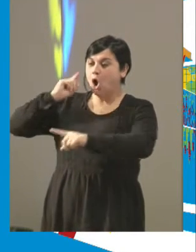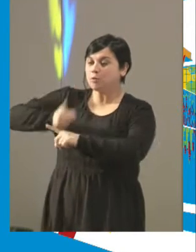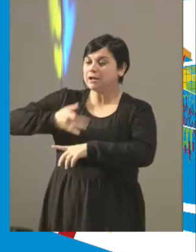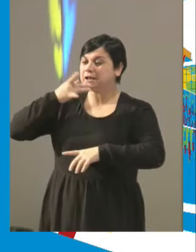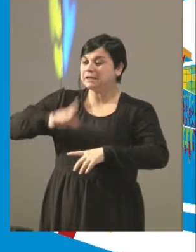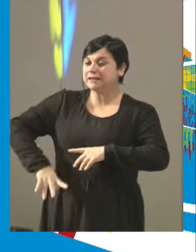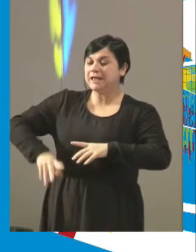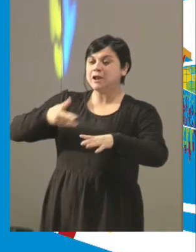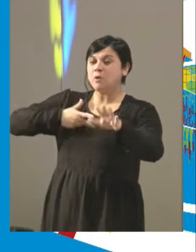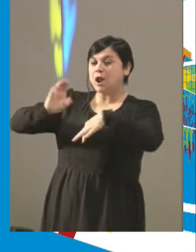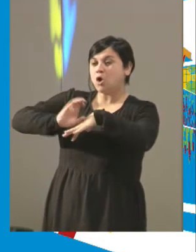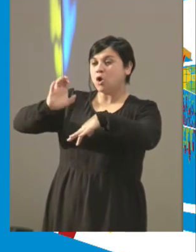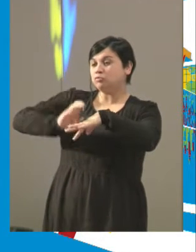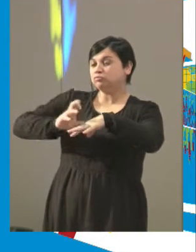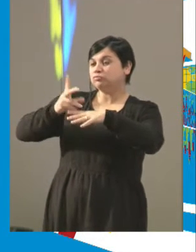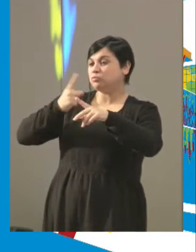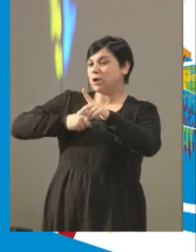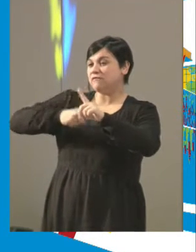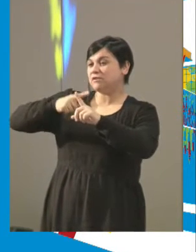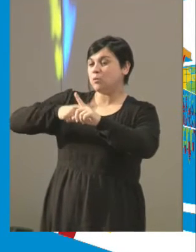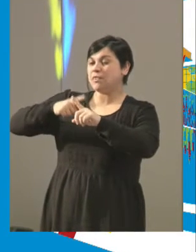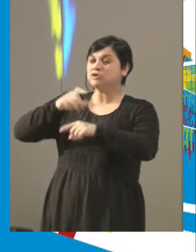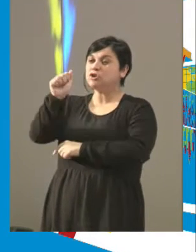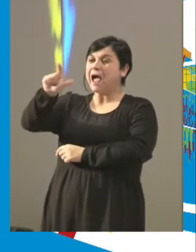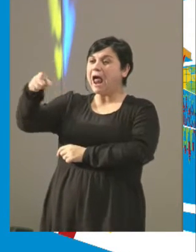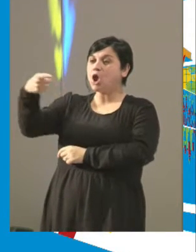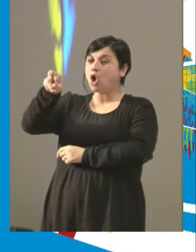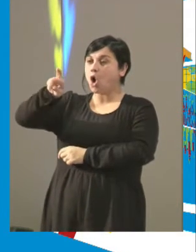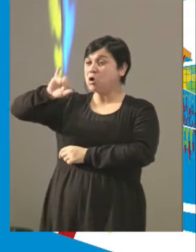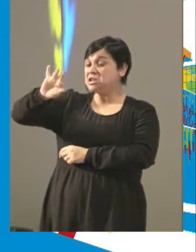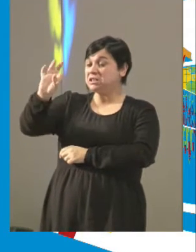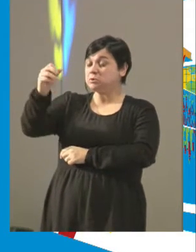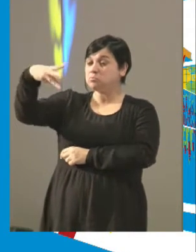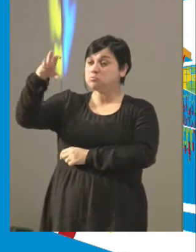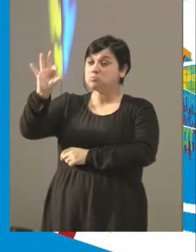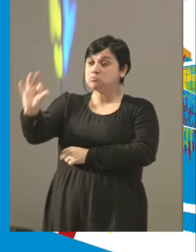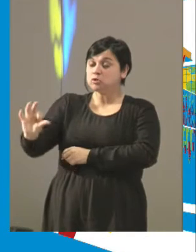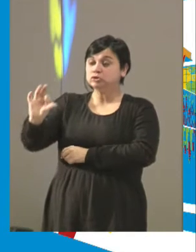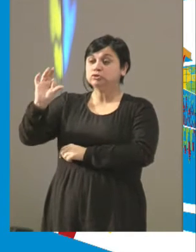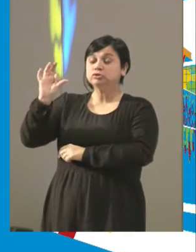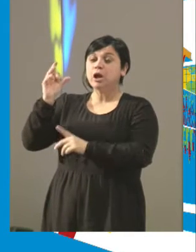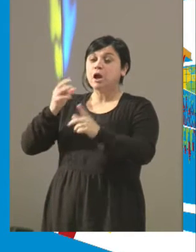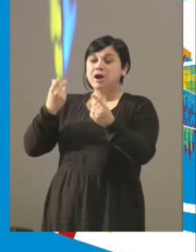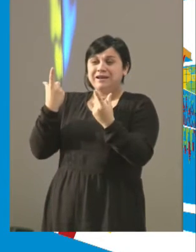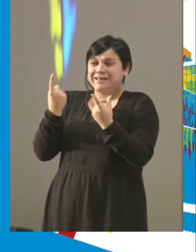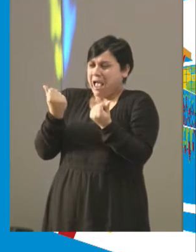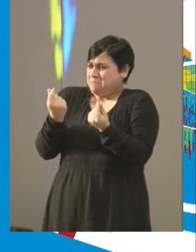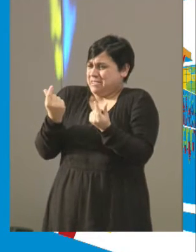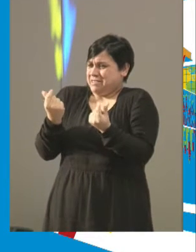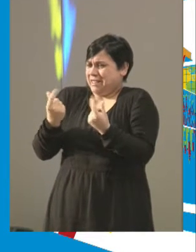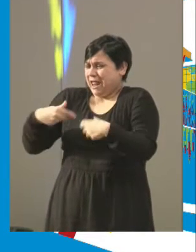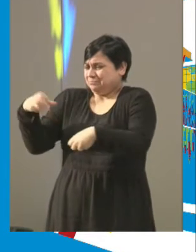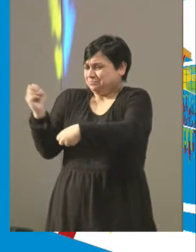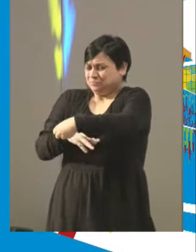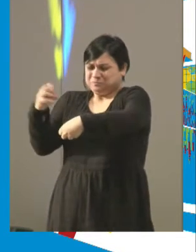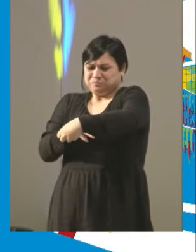algoritmos de alta frecuencia, que son algoritmos programados y que tienen a su disposición ingentes cantidades de capital y que